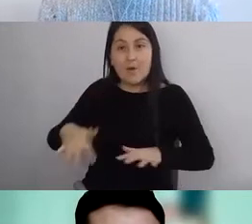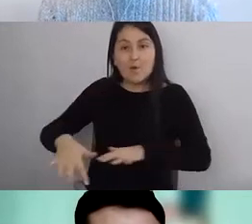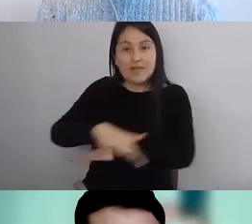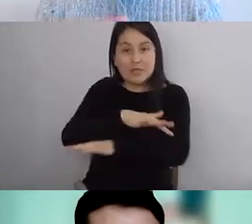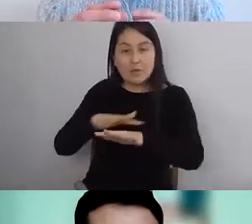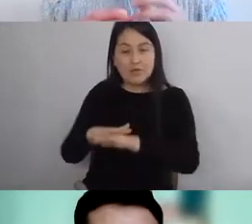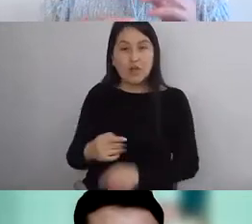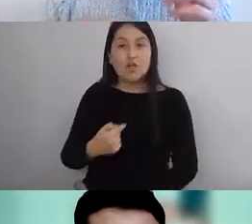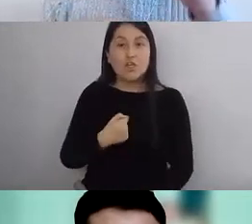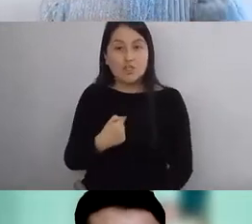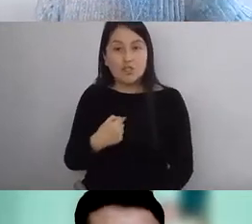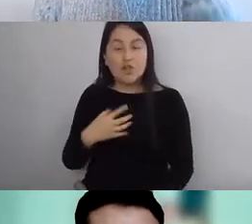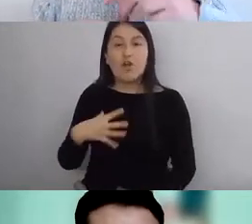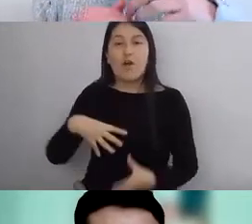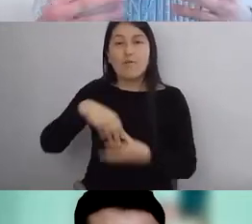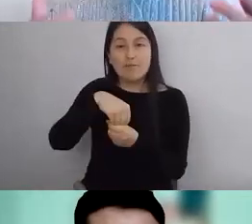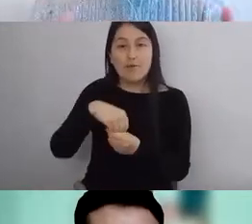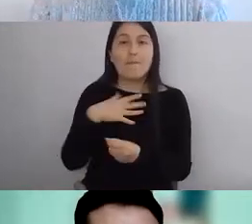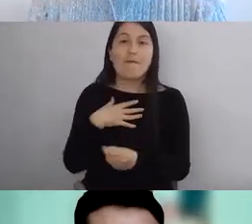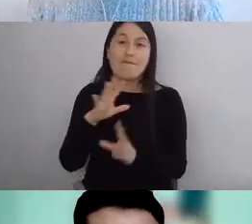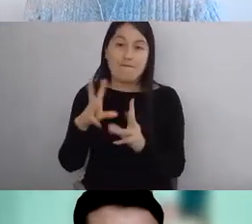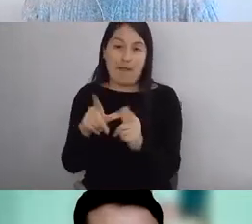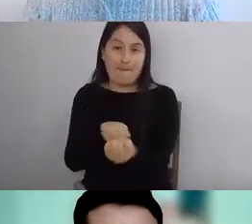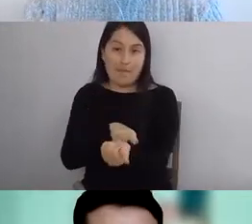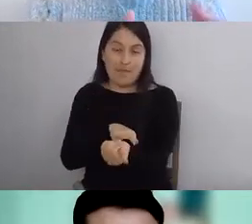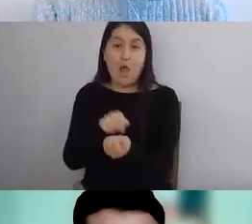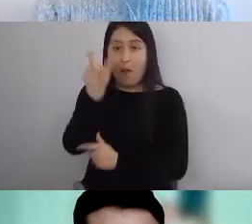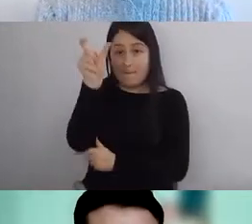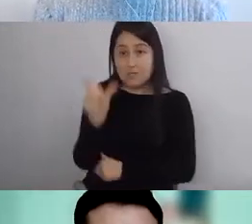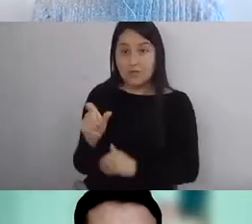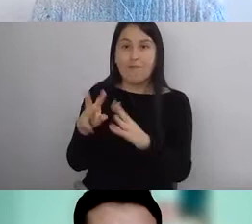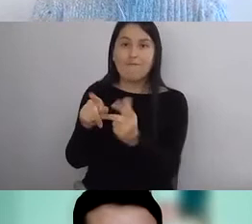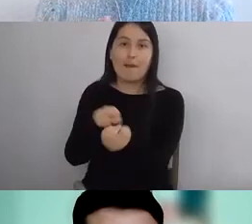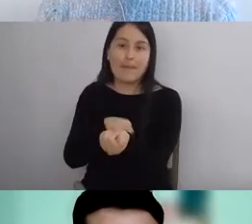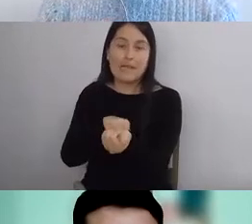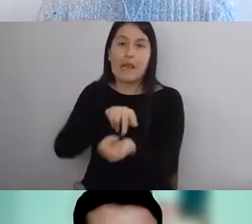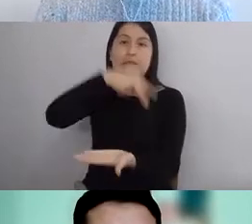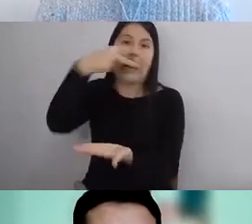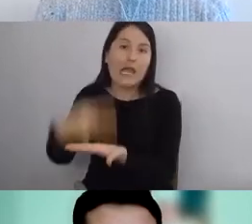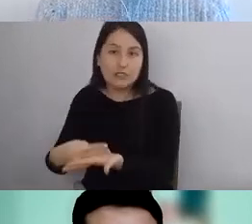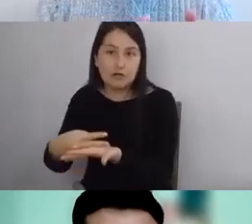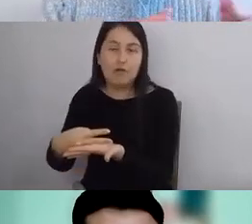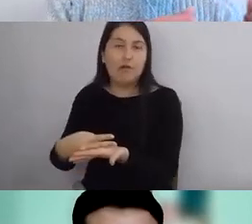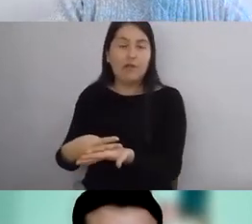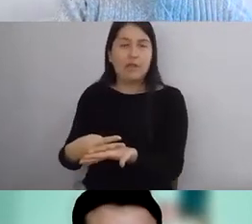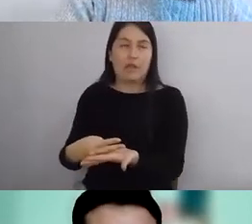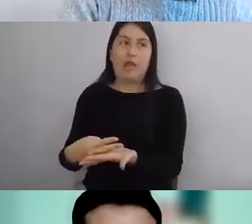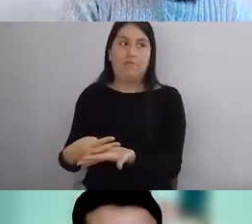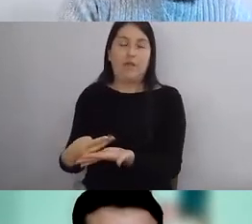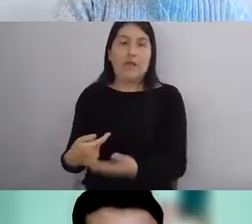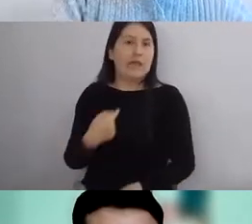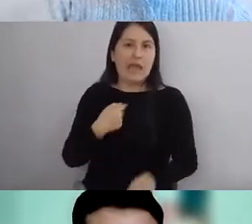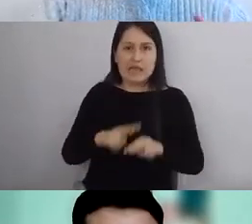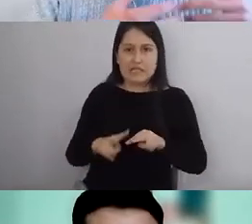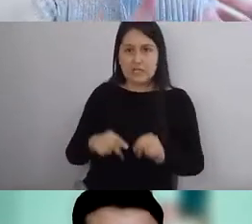mi familia, un integrante de mi familia se cayó al suelo. ¿Qué hice yo? Lo